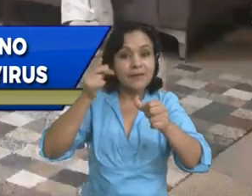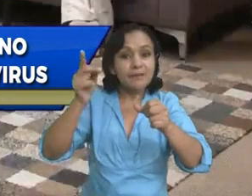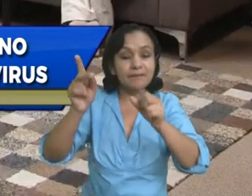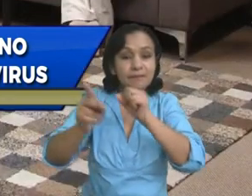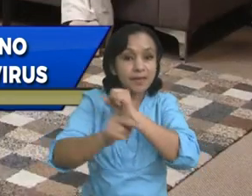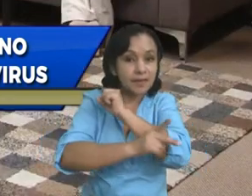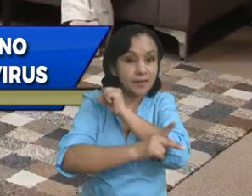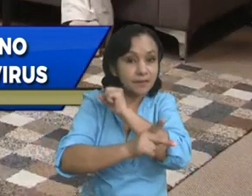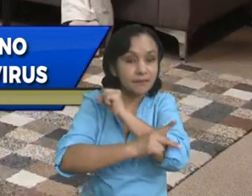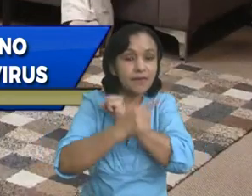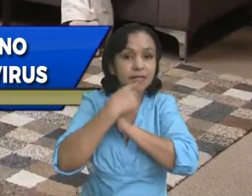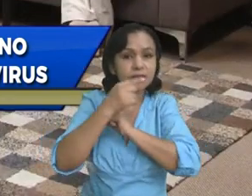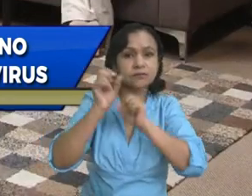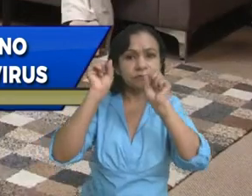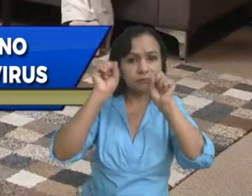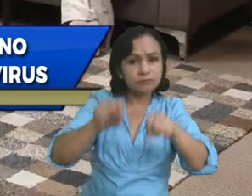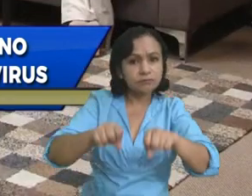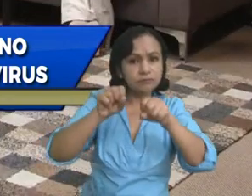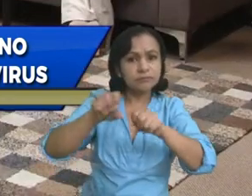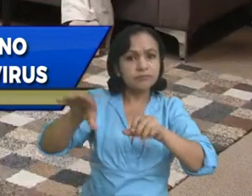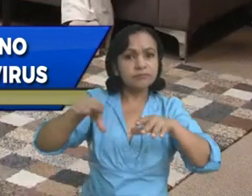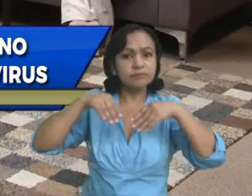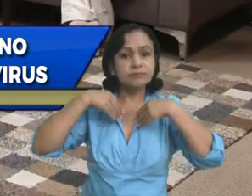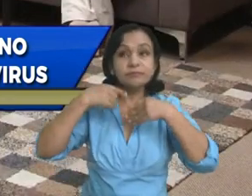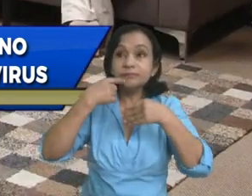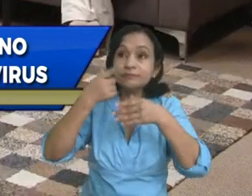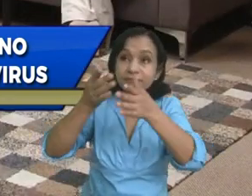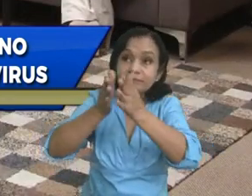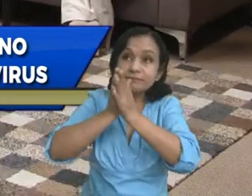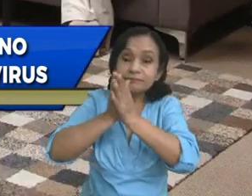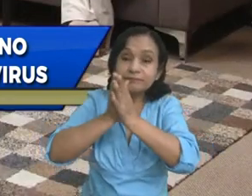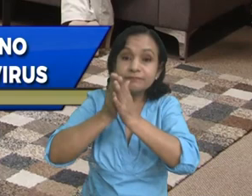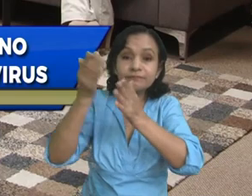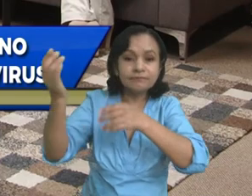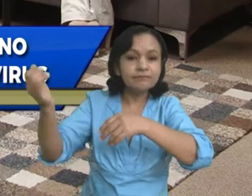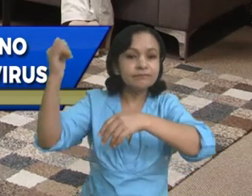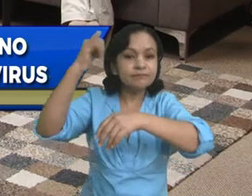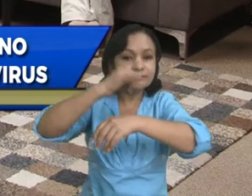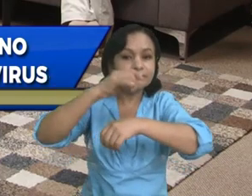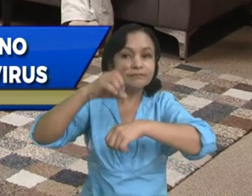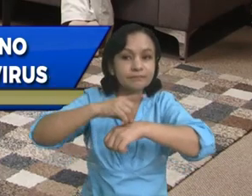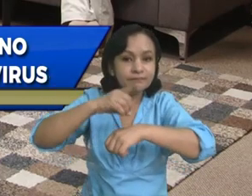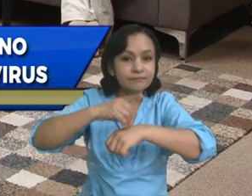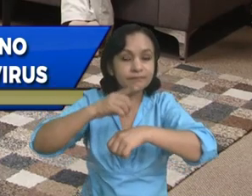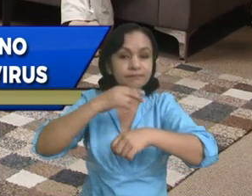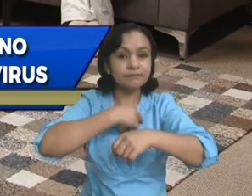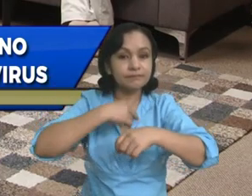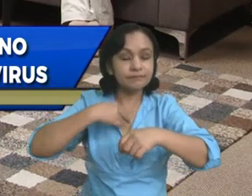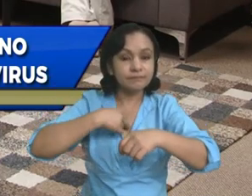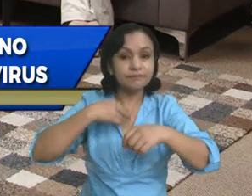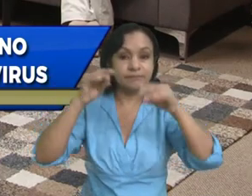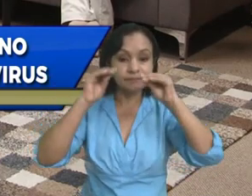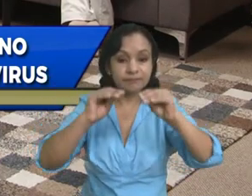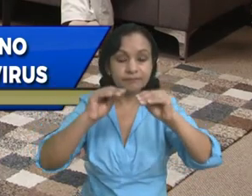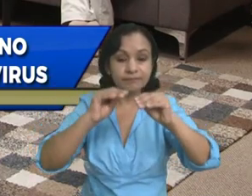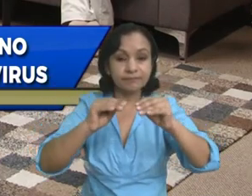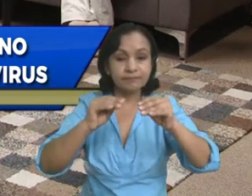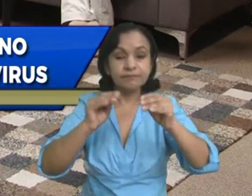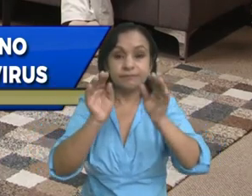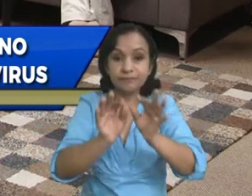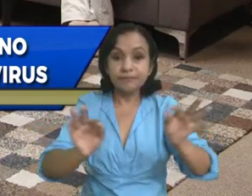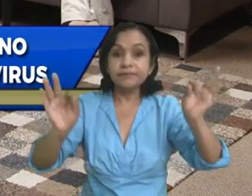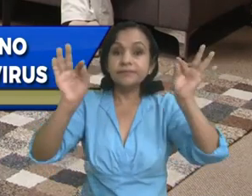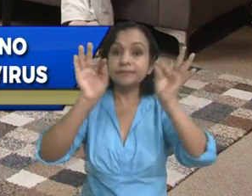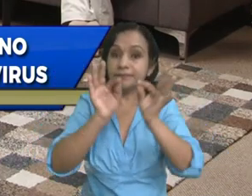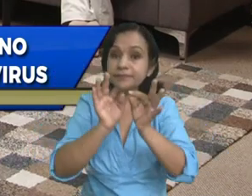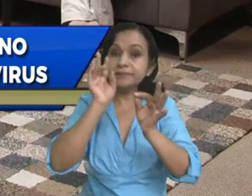estuvimos totalmente dispuestos, es que si nos solicitaban, íbamos a estar en condiciones de suministrárselo con prioridad,